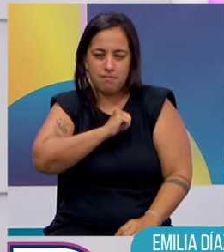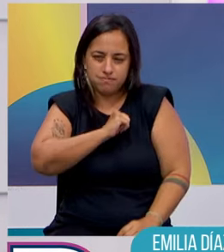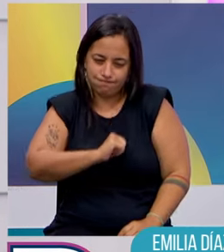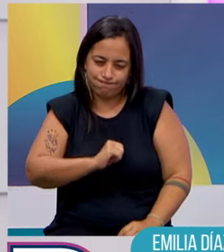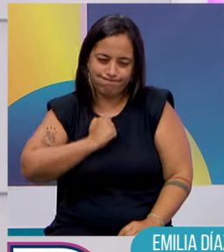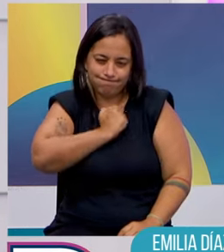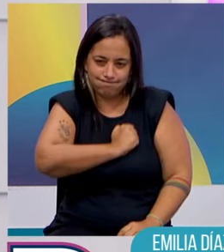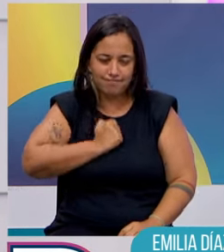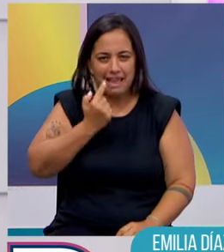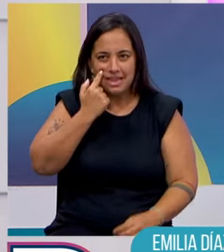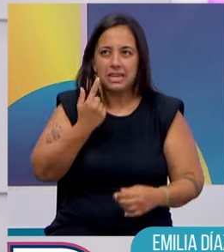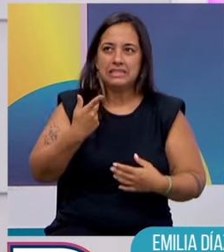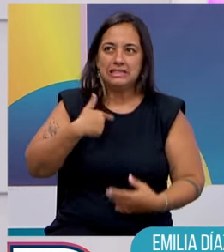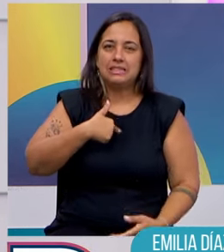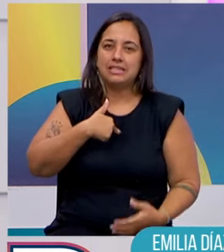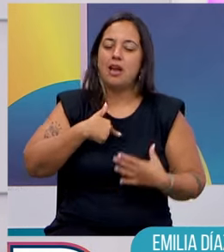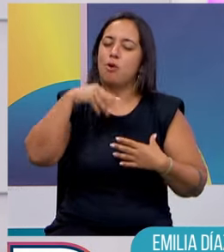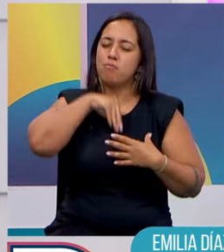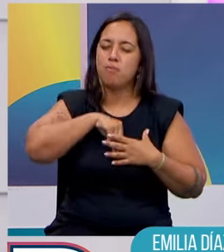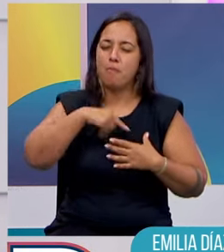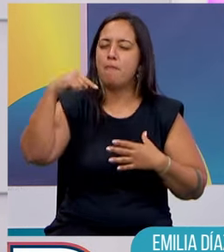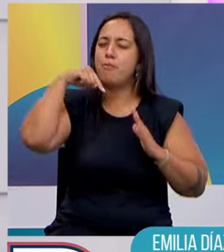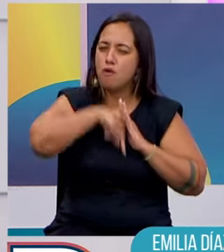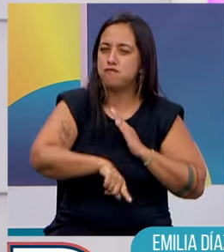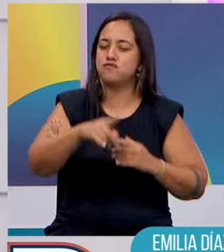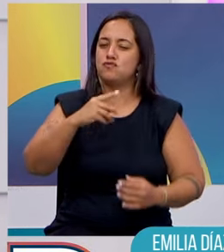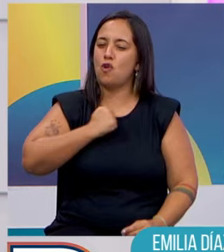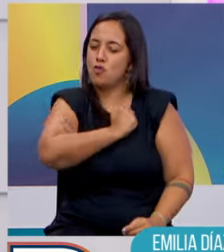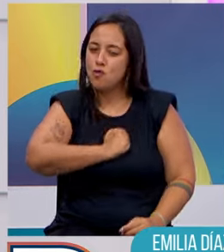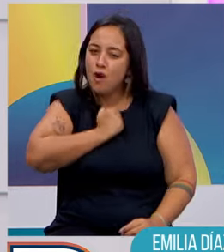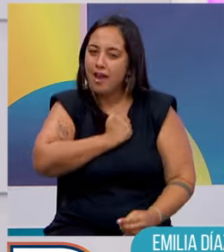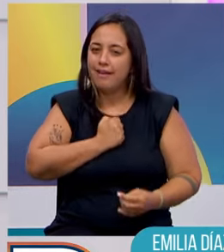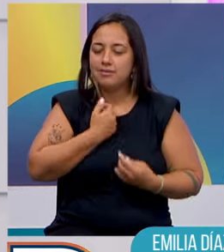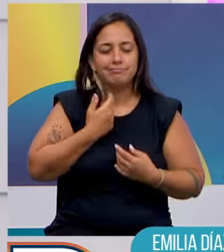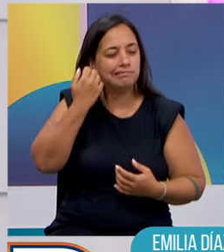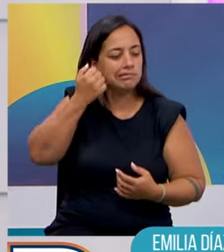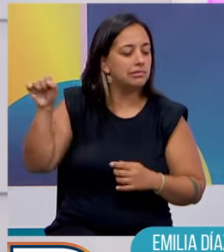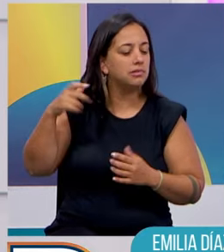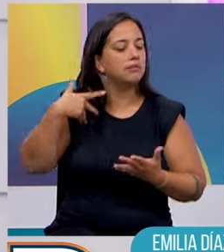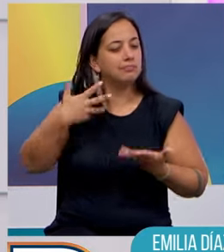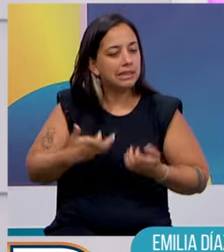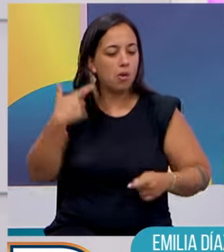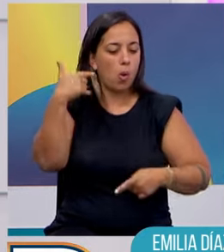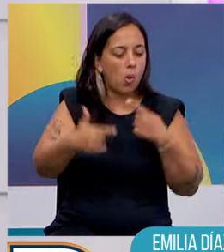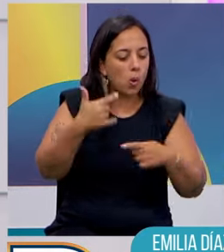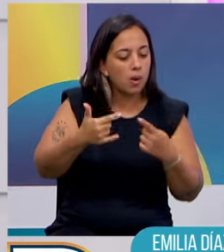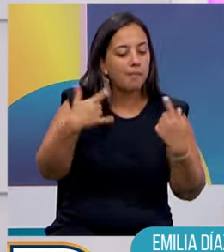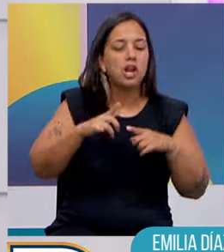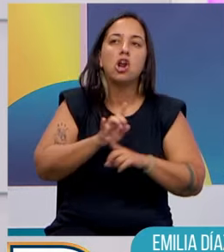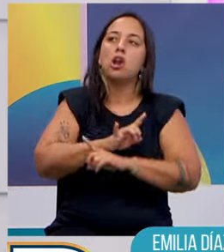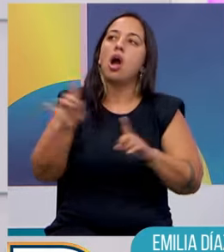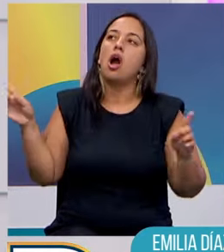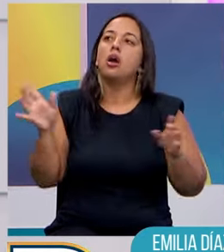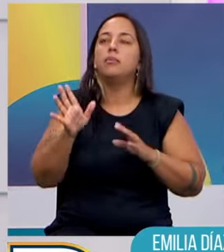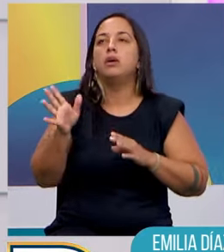Nos da miedo mirar donde nos duele o queremos seguir para adelante trotando. Claro. Pero a veces no quedarte a vivir en un